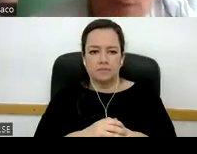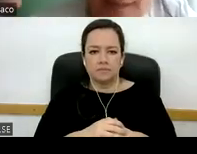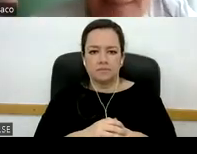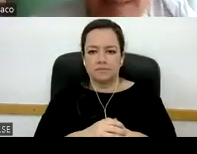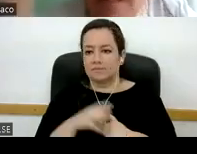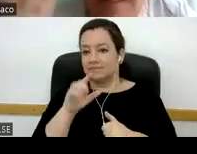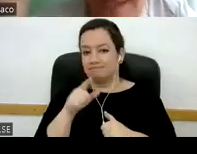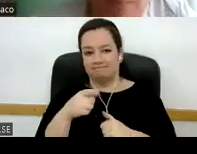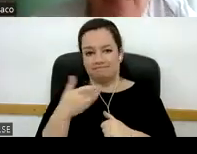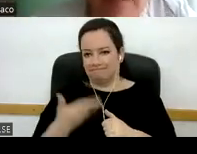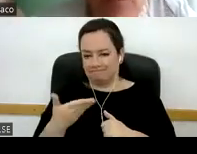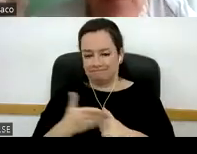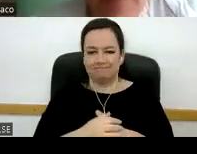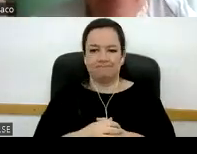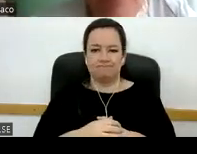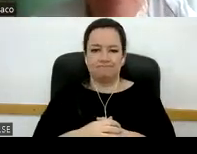El Super Omega 3,